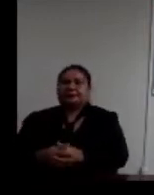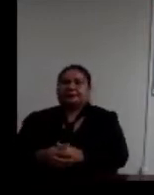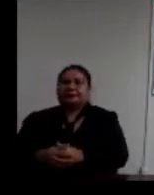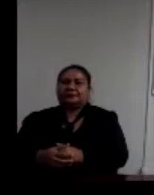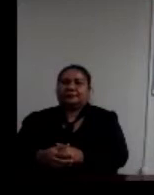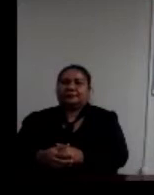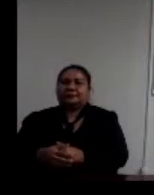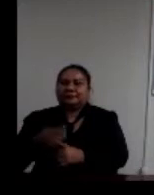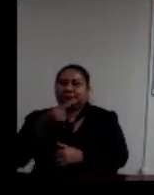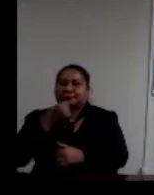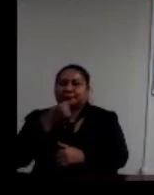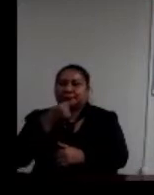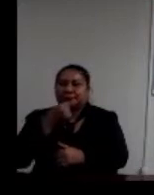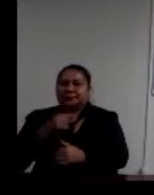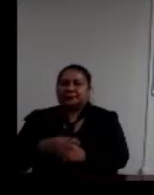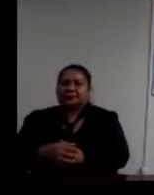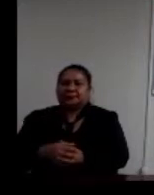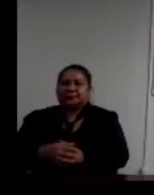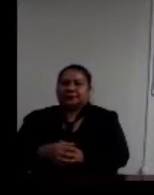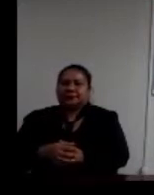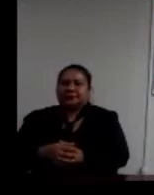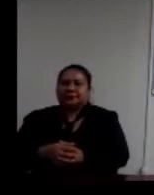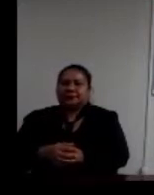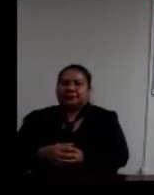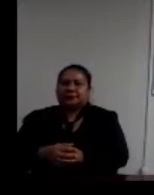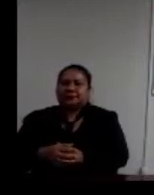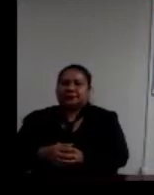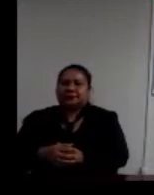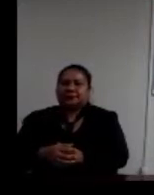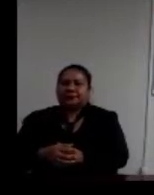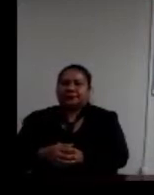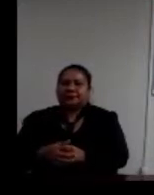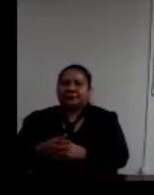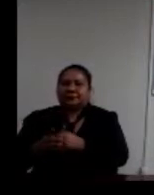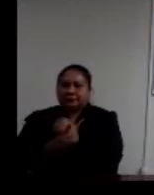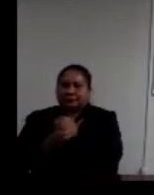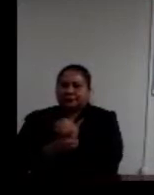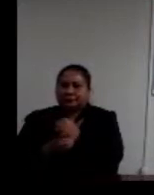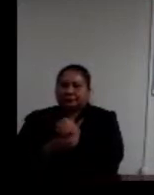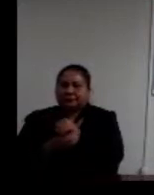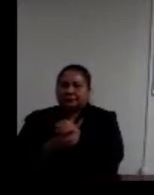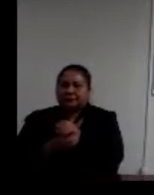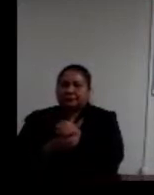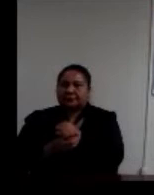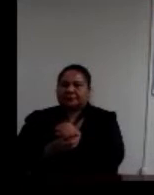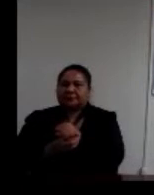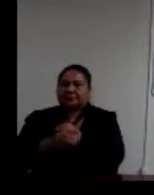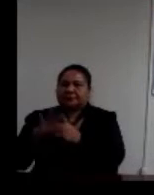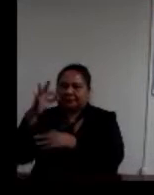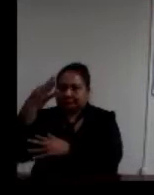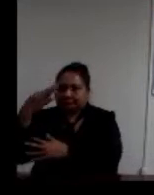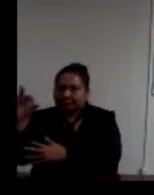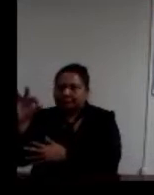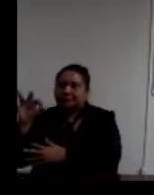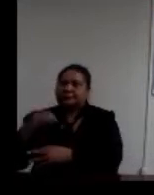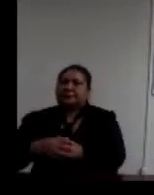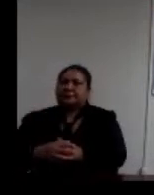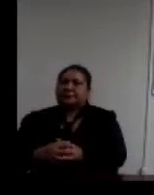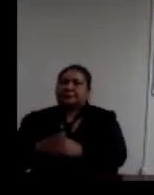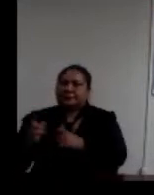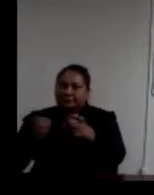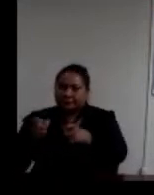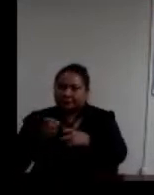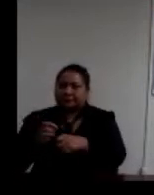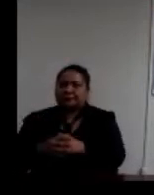los diagnósticos comórbidos es el trastorno de la conducta, el control de impulsos, ira o la agresión. Aquí en